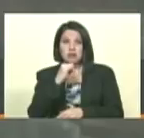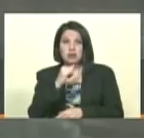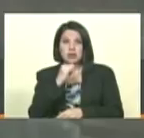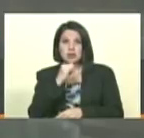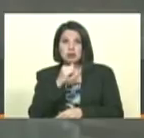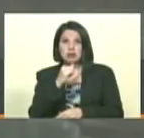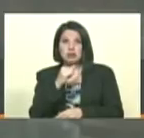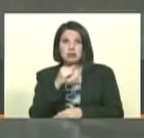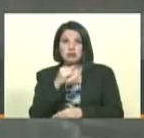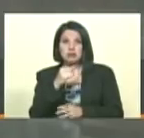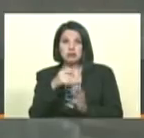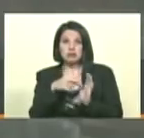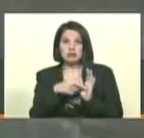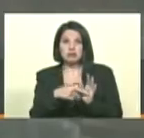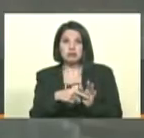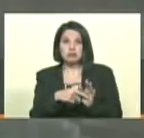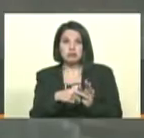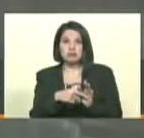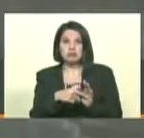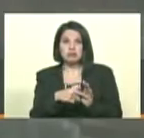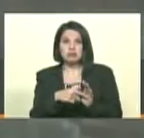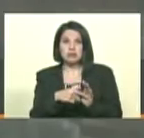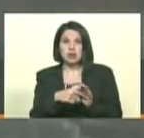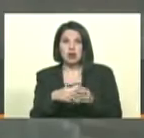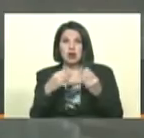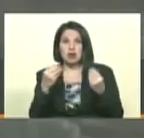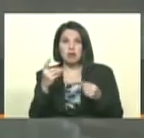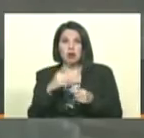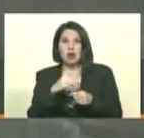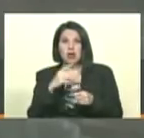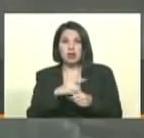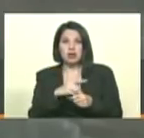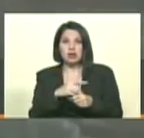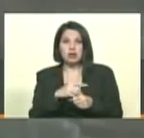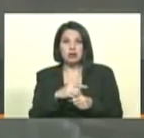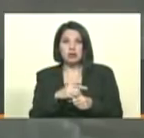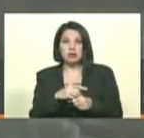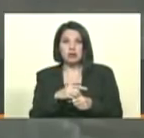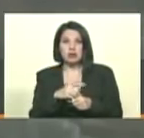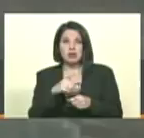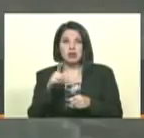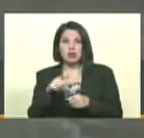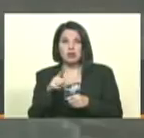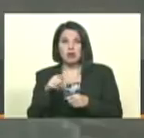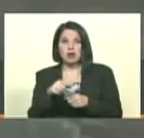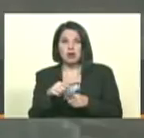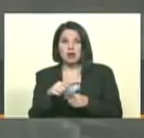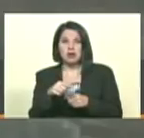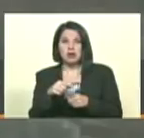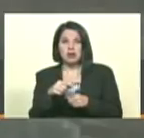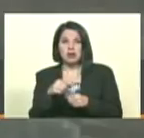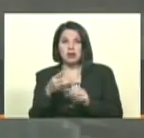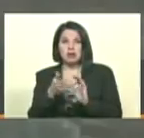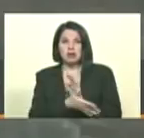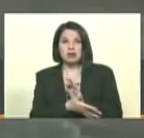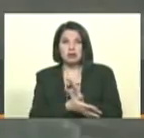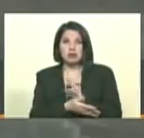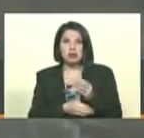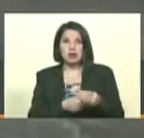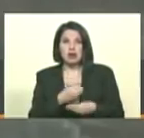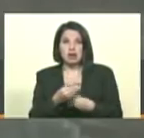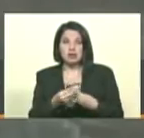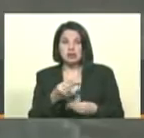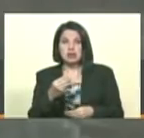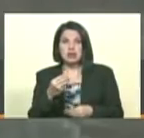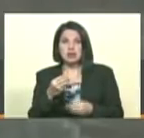asegurar los datos al transmitirse la data. Y por supuesto, la garantía fundamental en